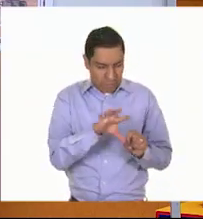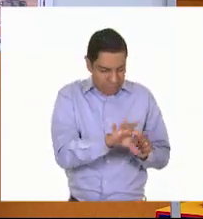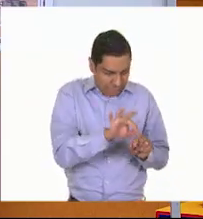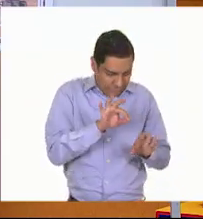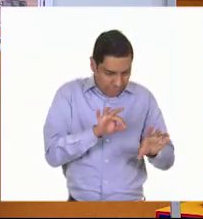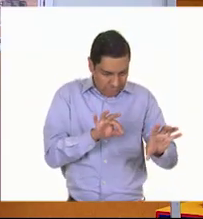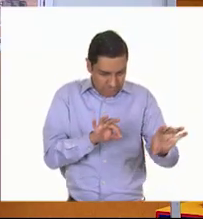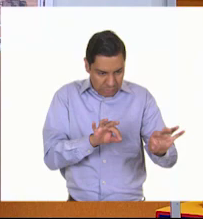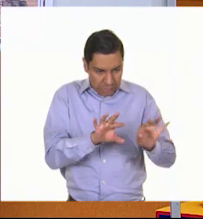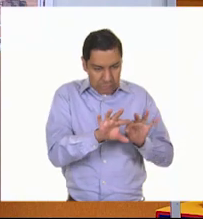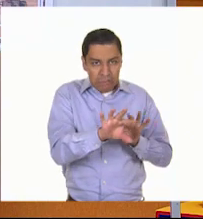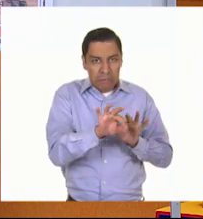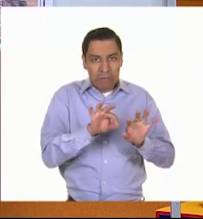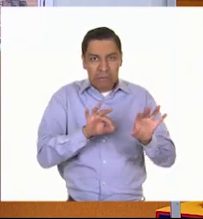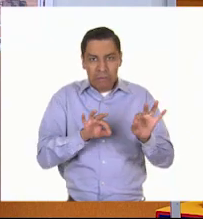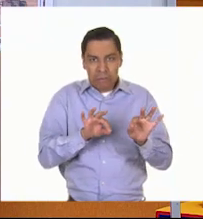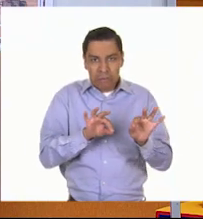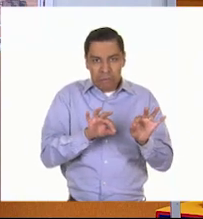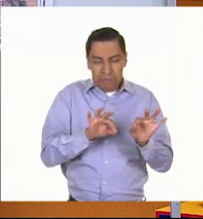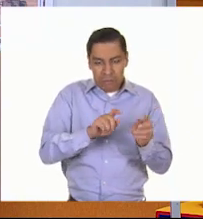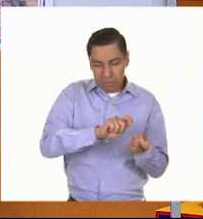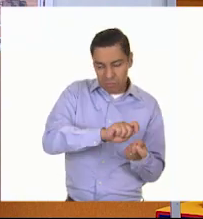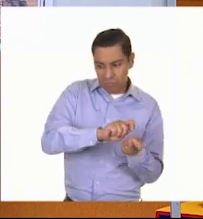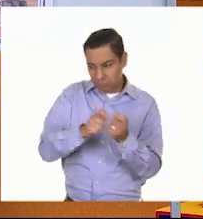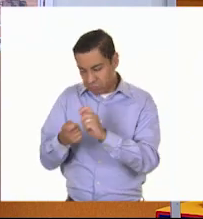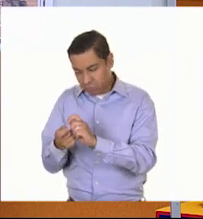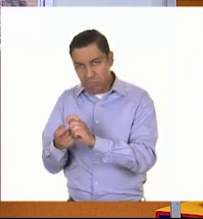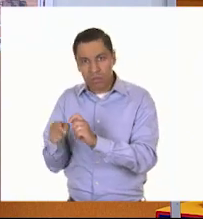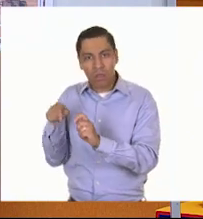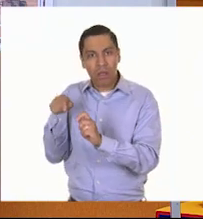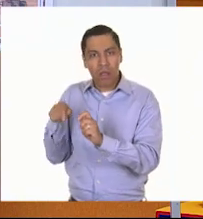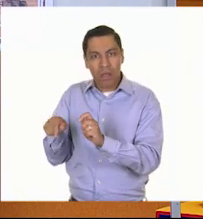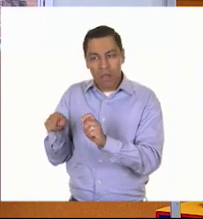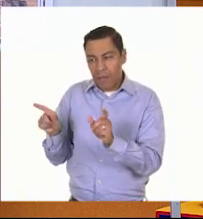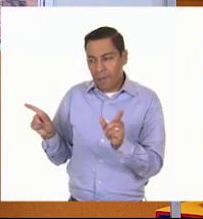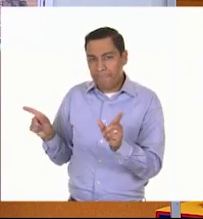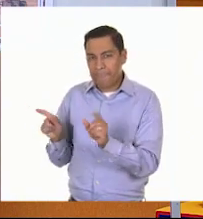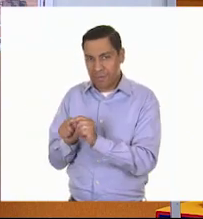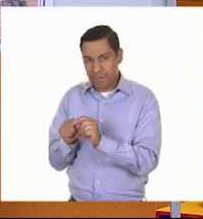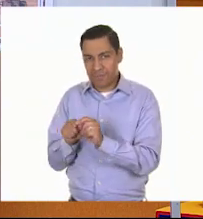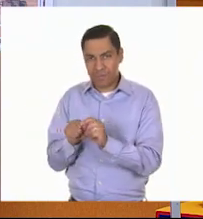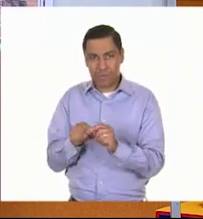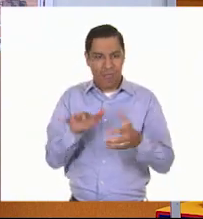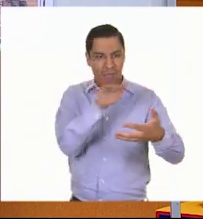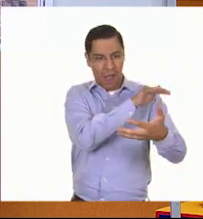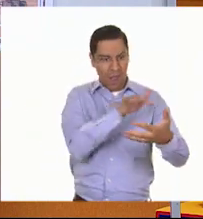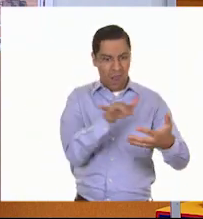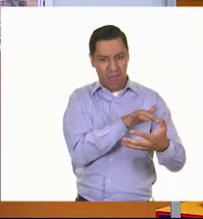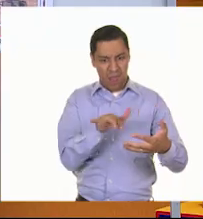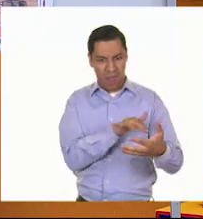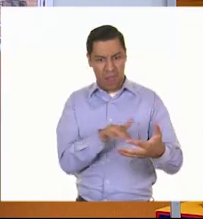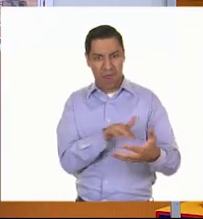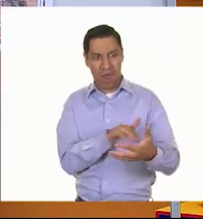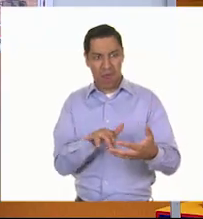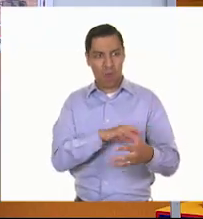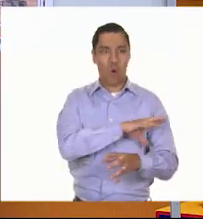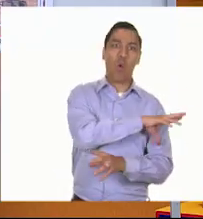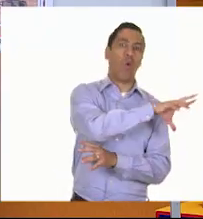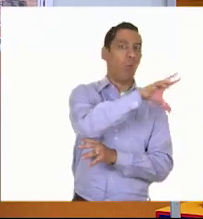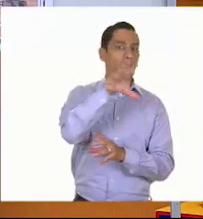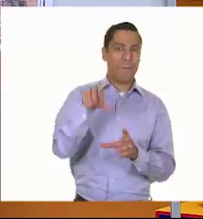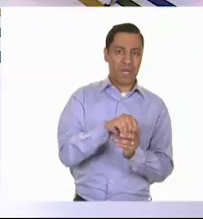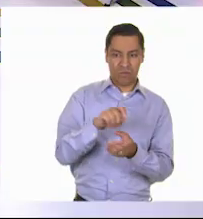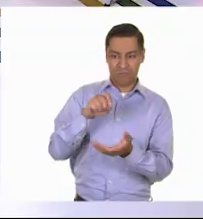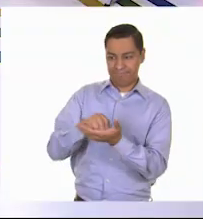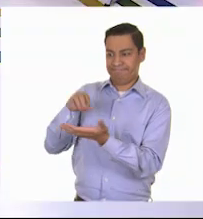y subrayar las ideas principales de nuestra nota. Dejaremos fuera lo que no nos sirve y solamente vamos a conservar